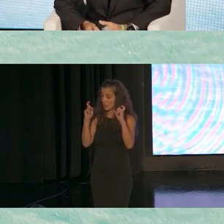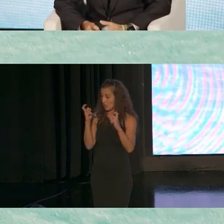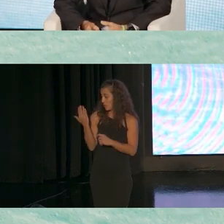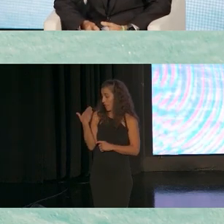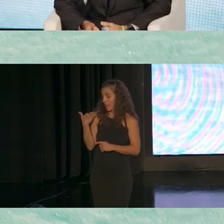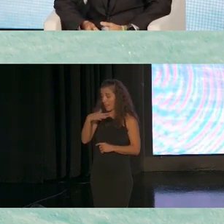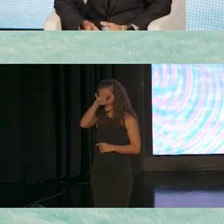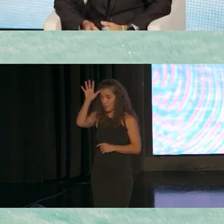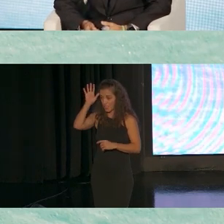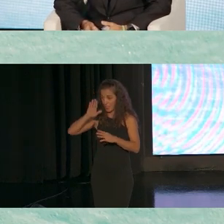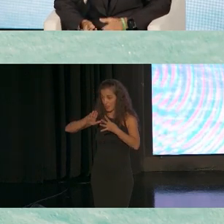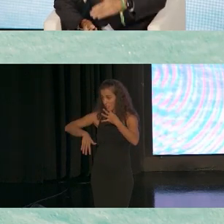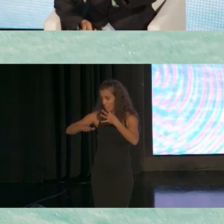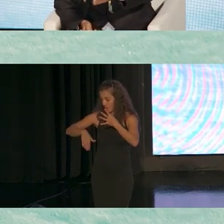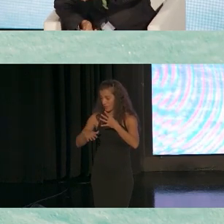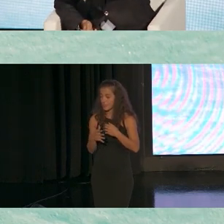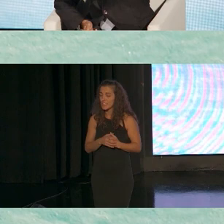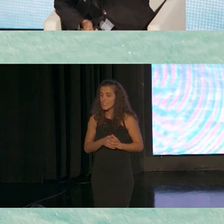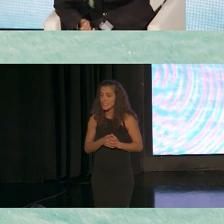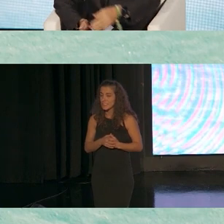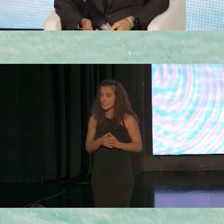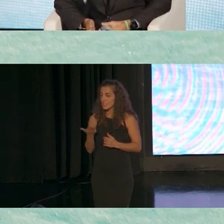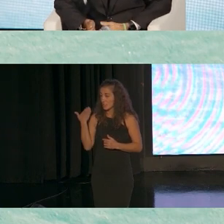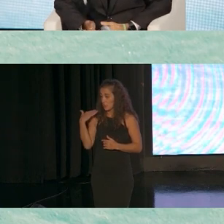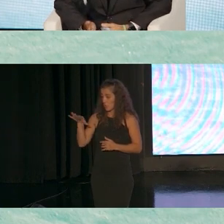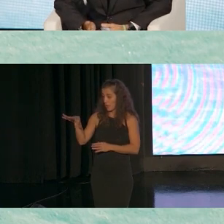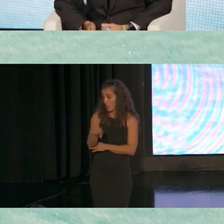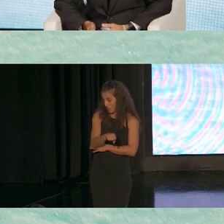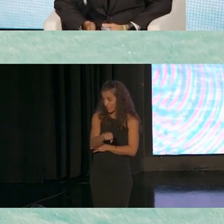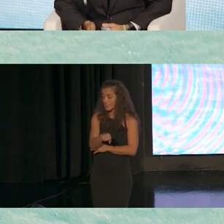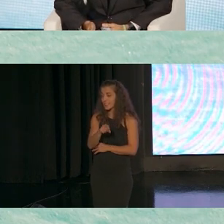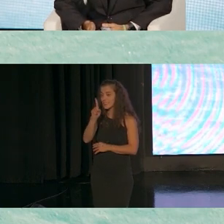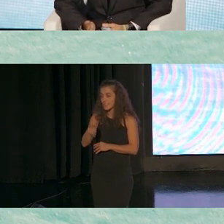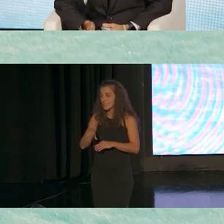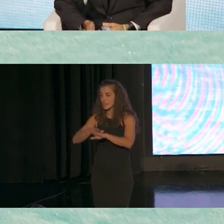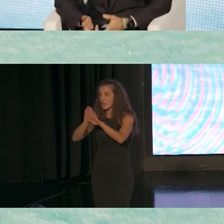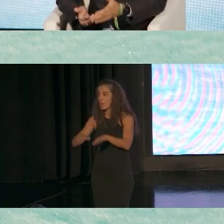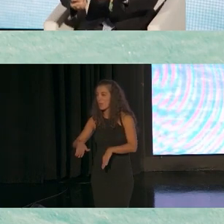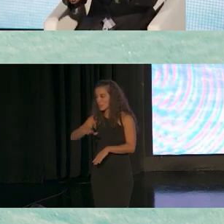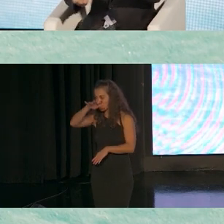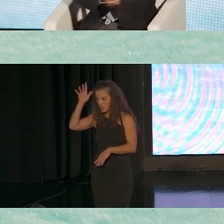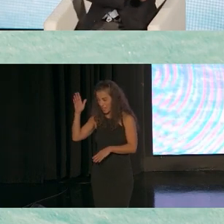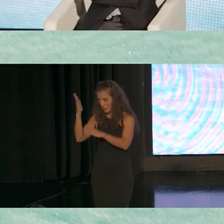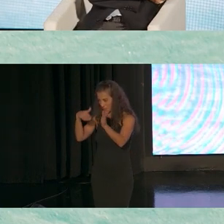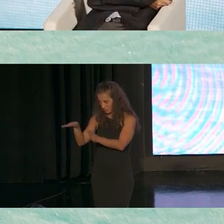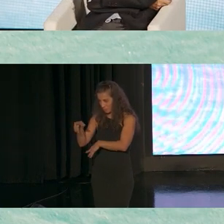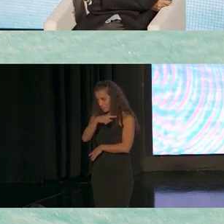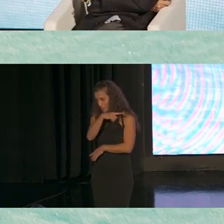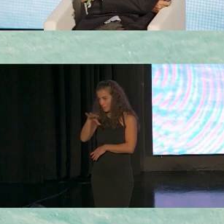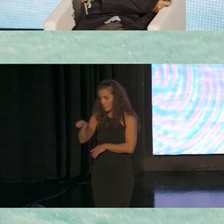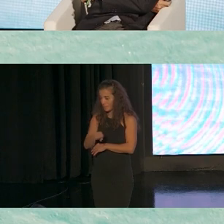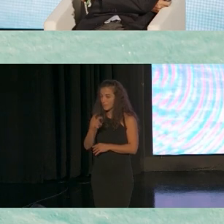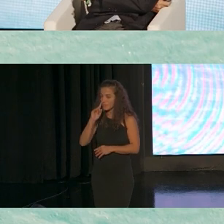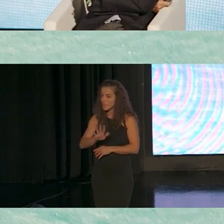verano ahí cuando yo iba a recogerla y al final también del verano pero claro ahí parece que es una niña